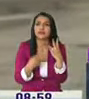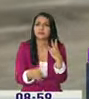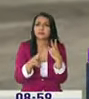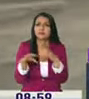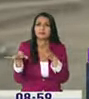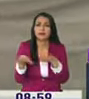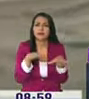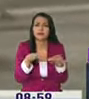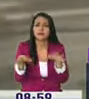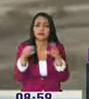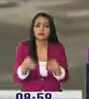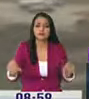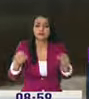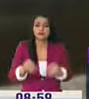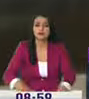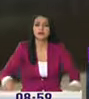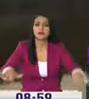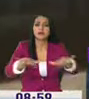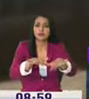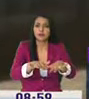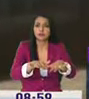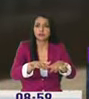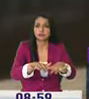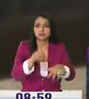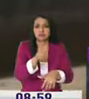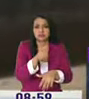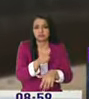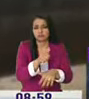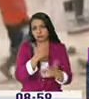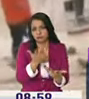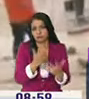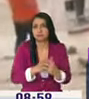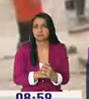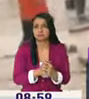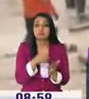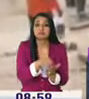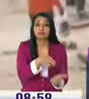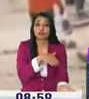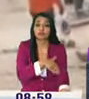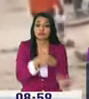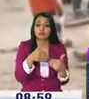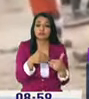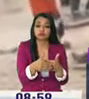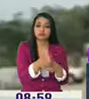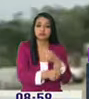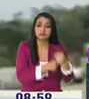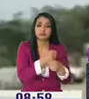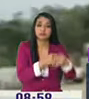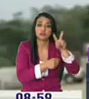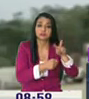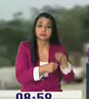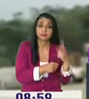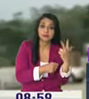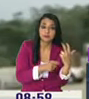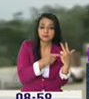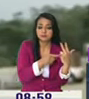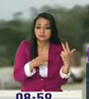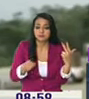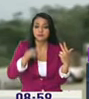operaciones sobre los terrenos en el aromo de esa refinería, proyectos en los que durante los años 2013 y